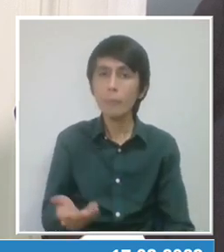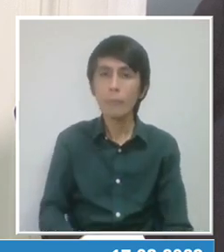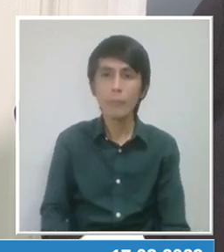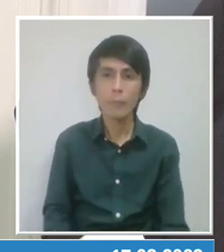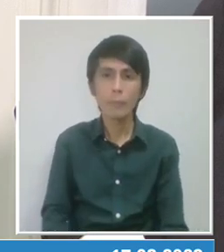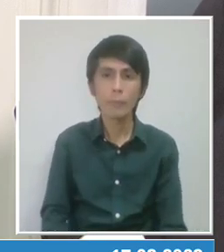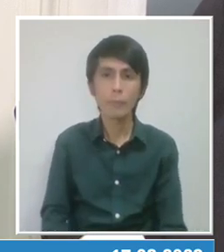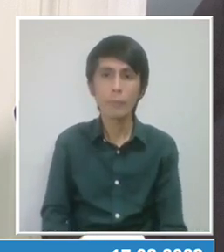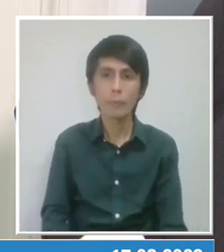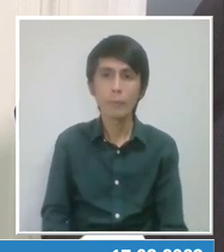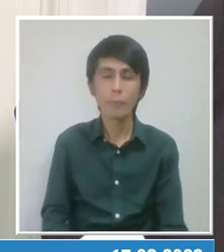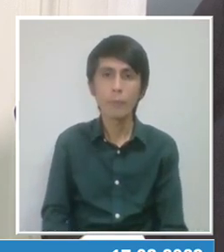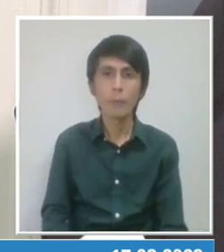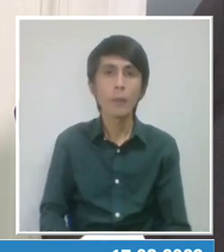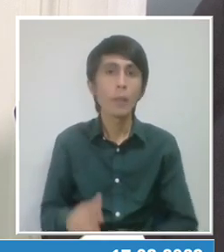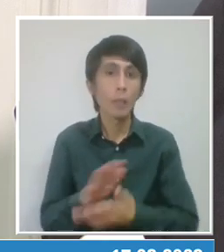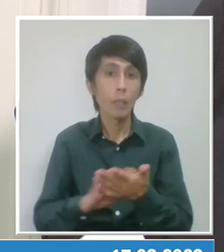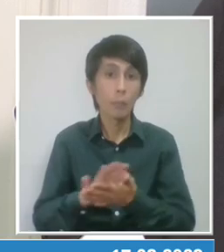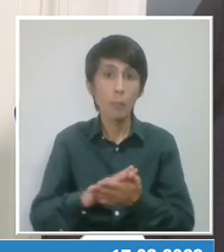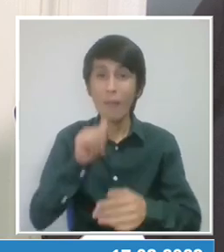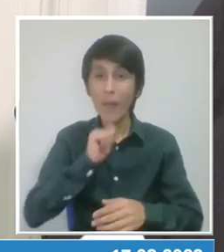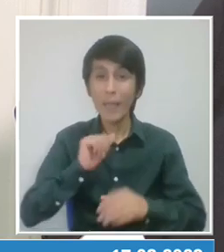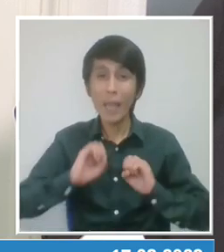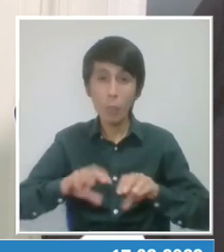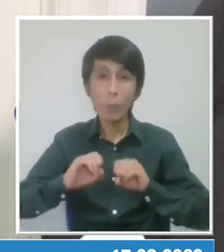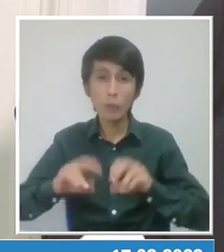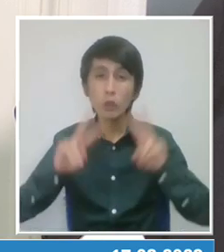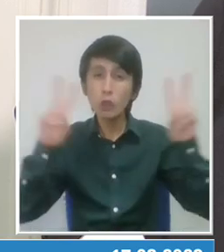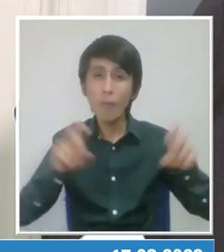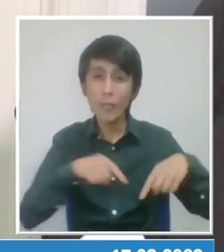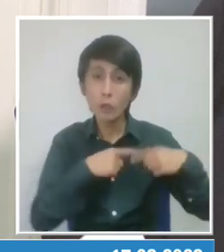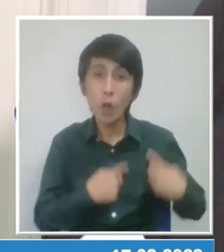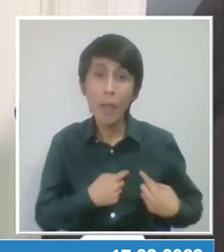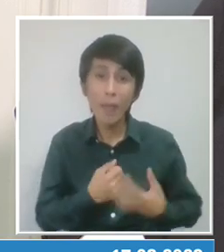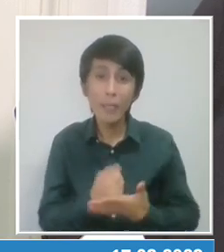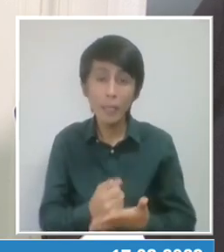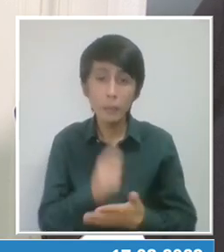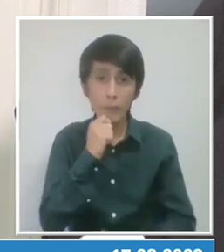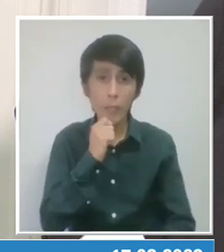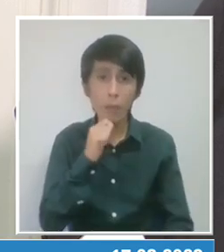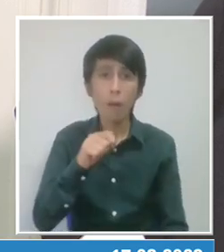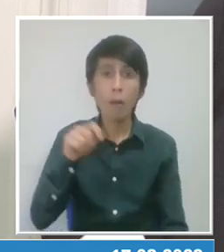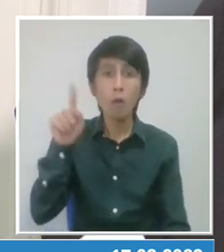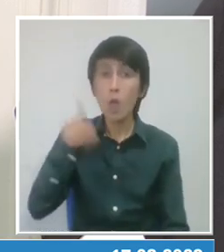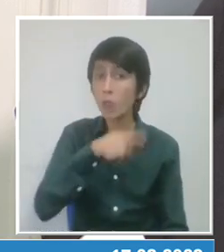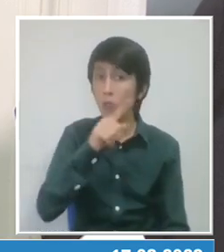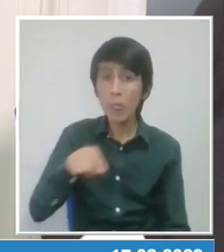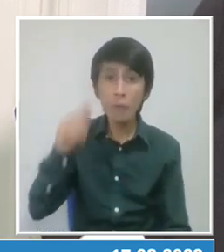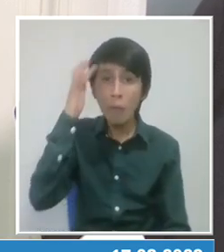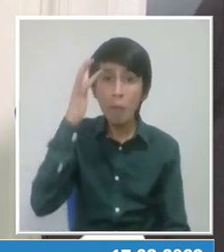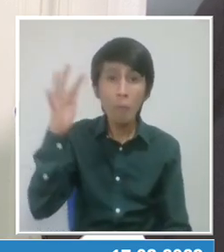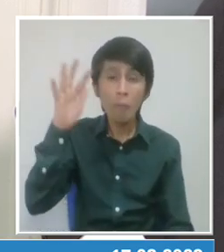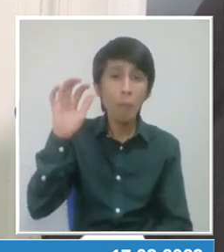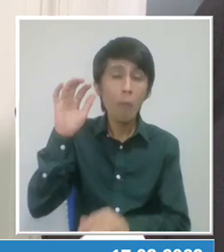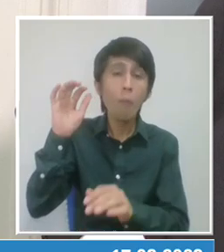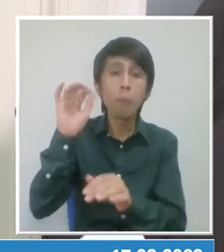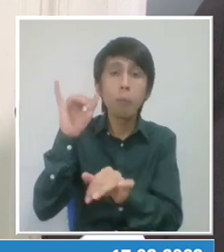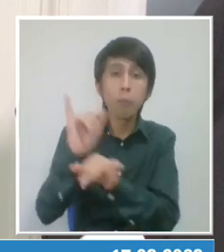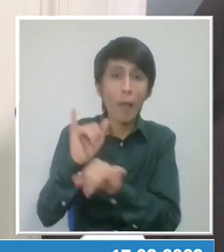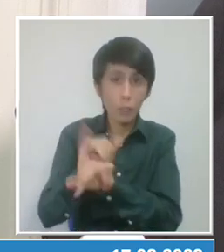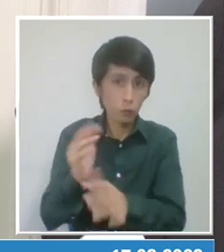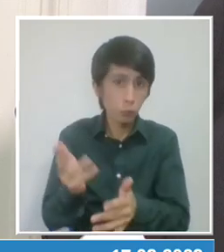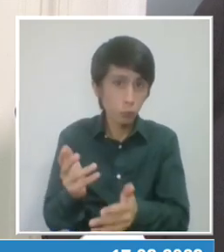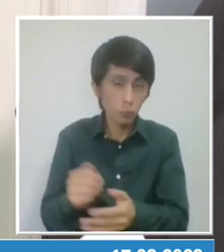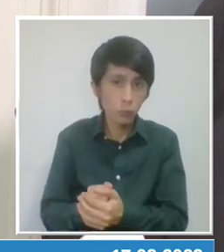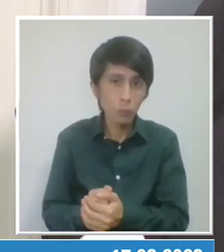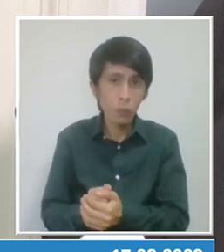no se haya educado la solidaridad, vamos a decir que es una quimera, que es una fantasía, que es algo, como diría